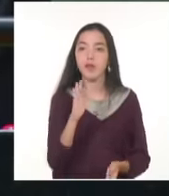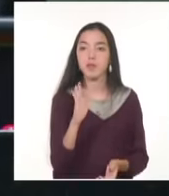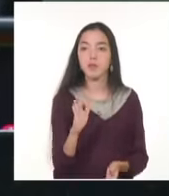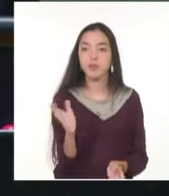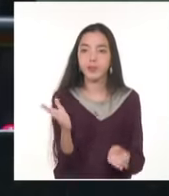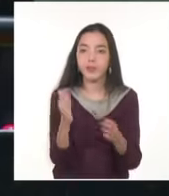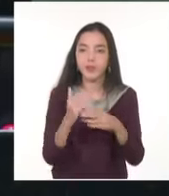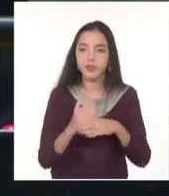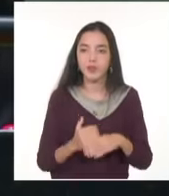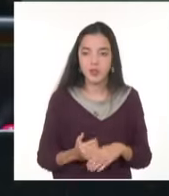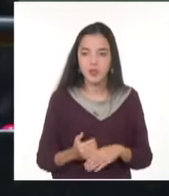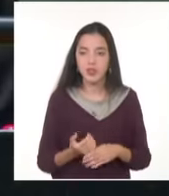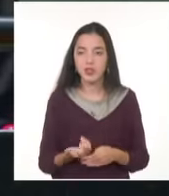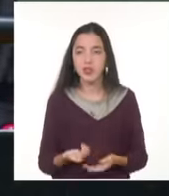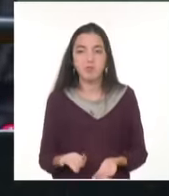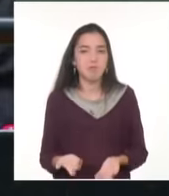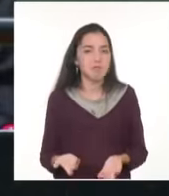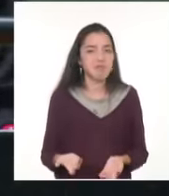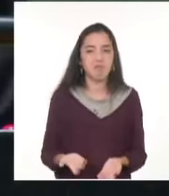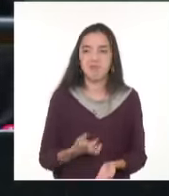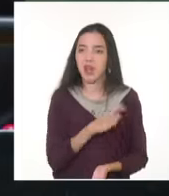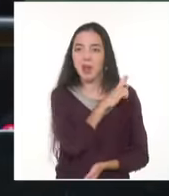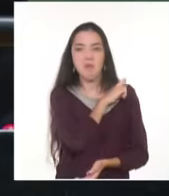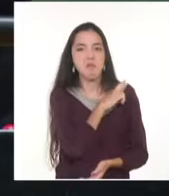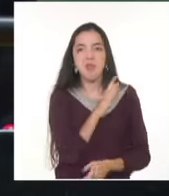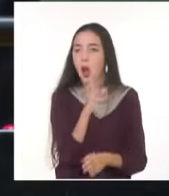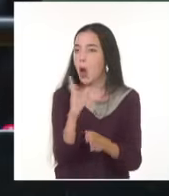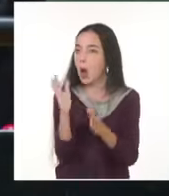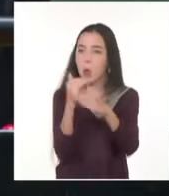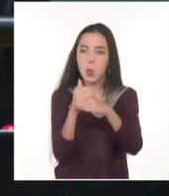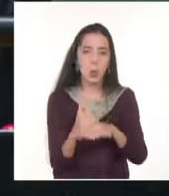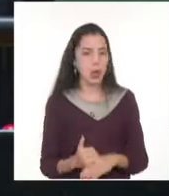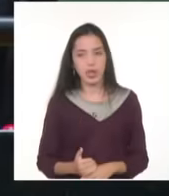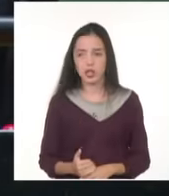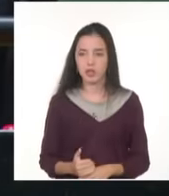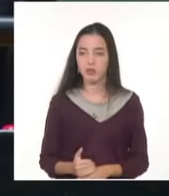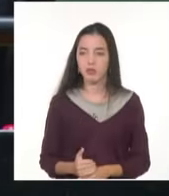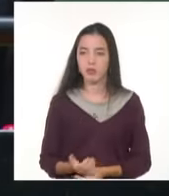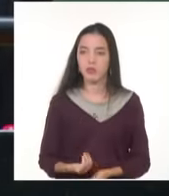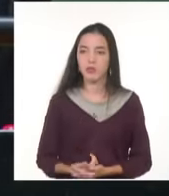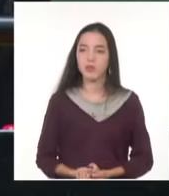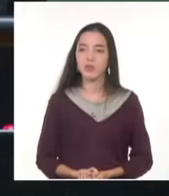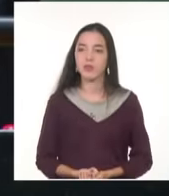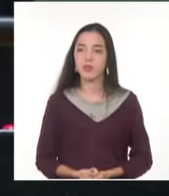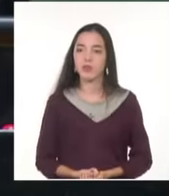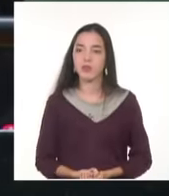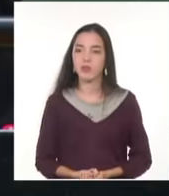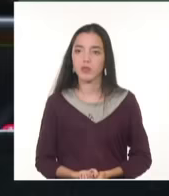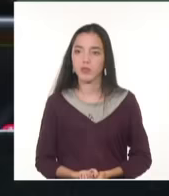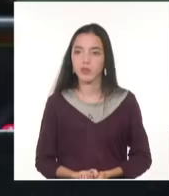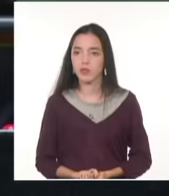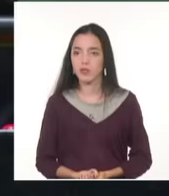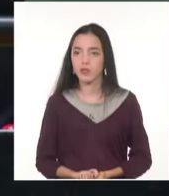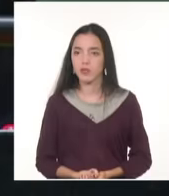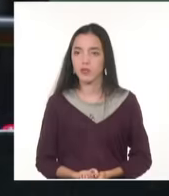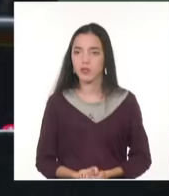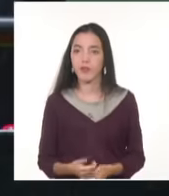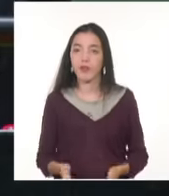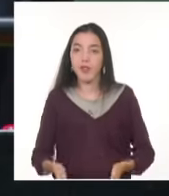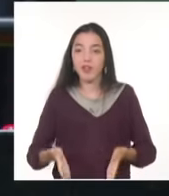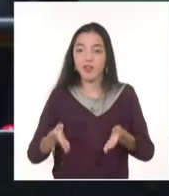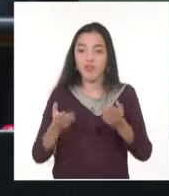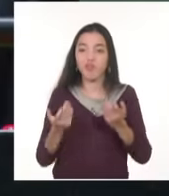e irrespetuosos con la voluntad popular y sus legítimas instituciones.